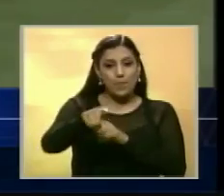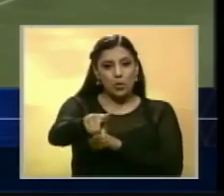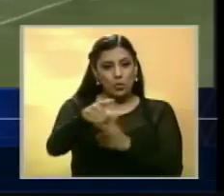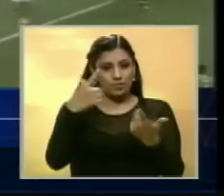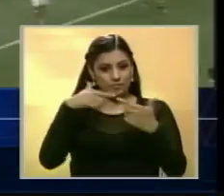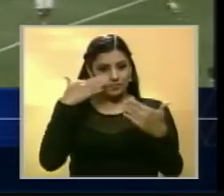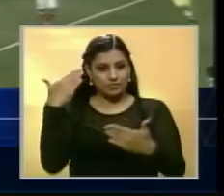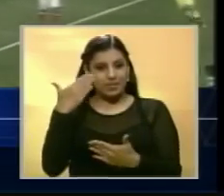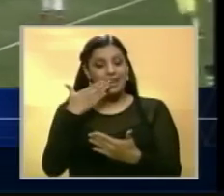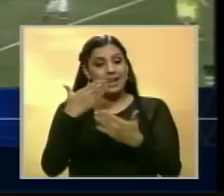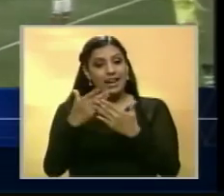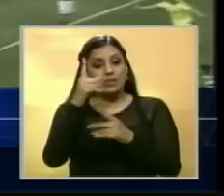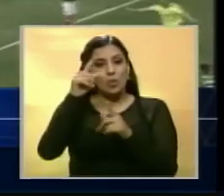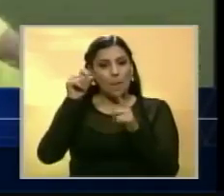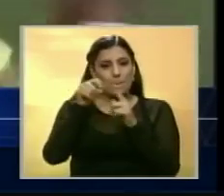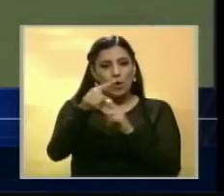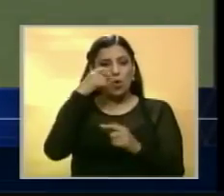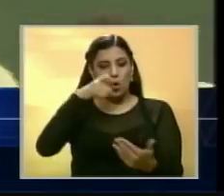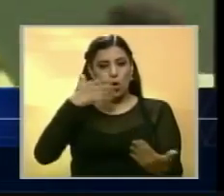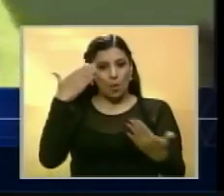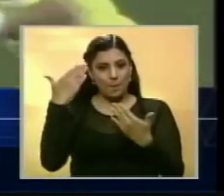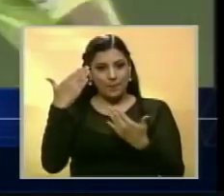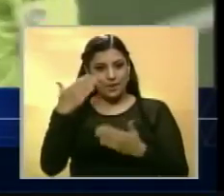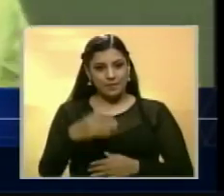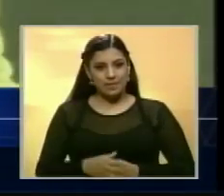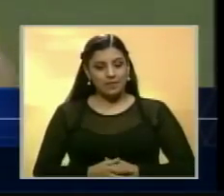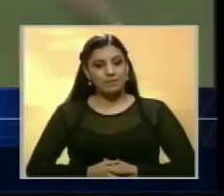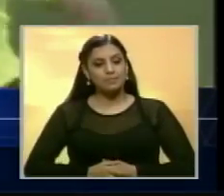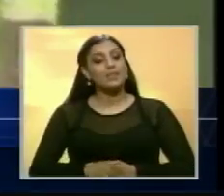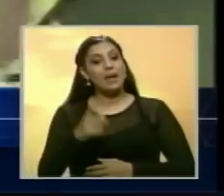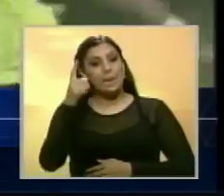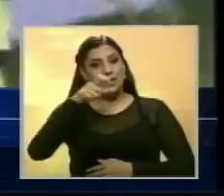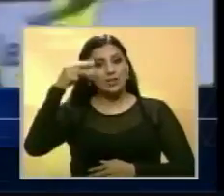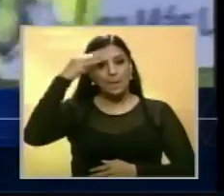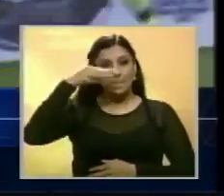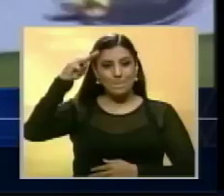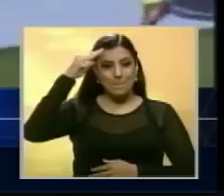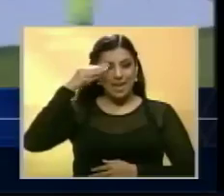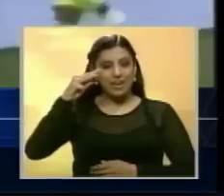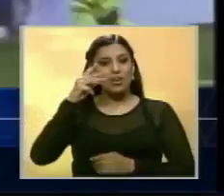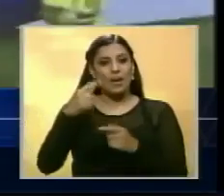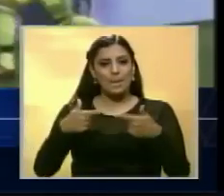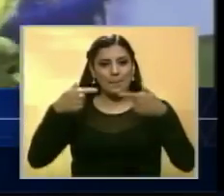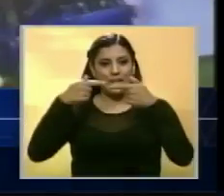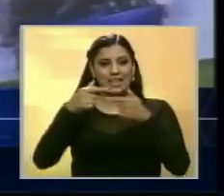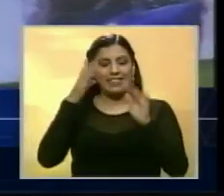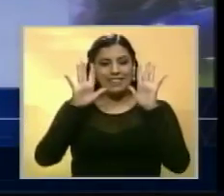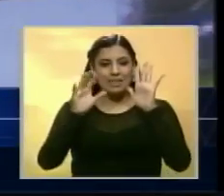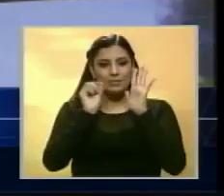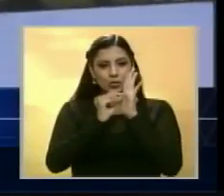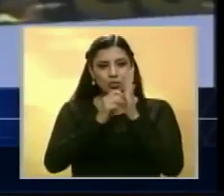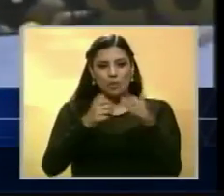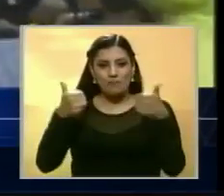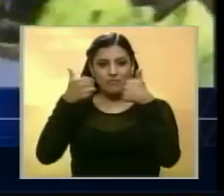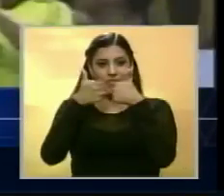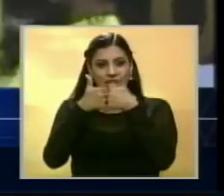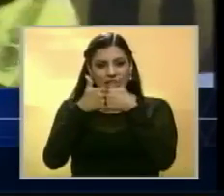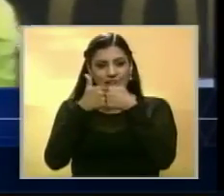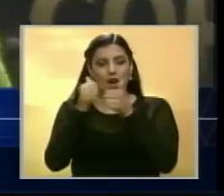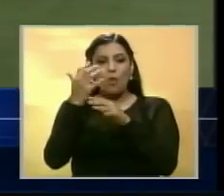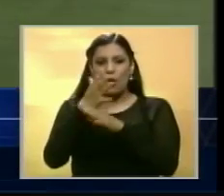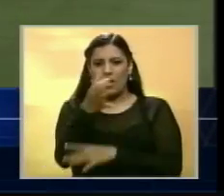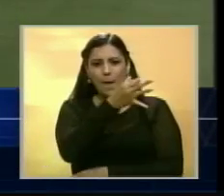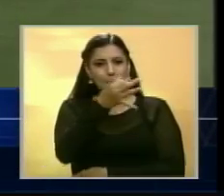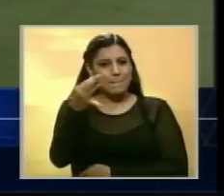parado gracias a un golazo de José Manuel Velázquez. Los mexicanos lograron empatar cuando faltaban 10 minutos para el final con una gran